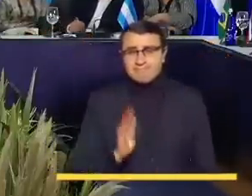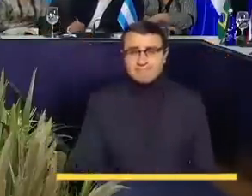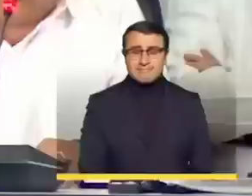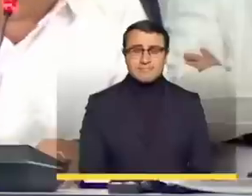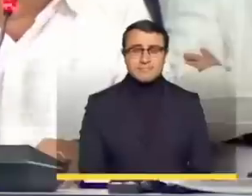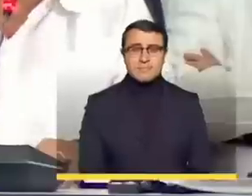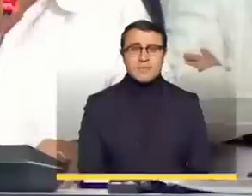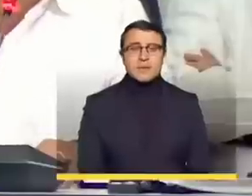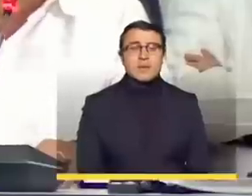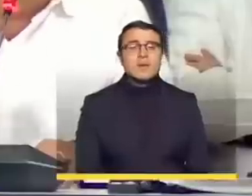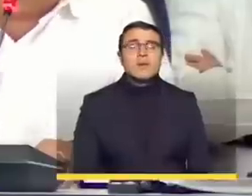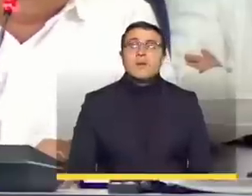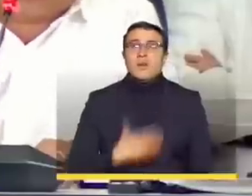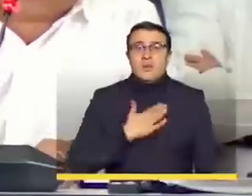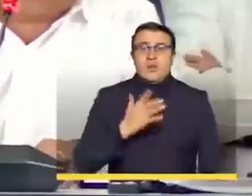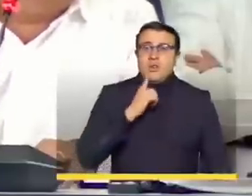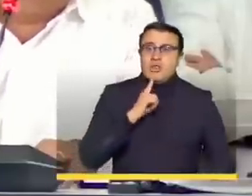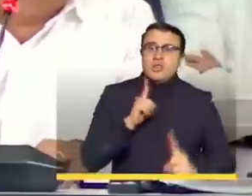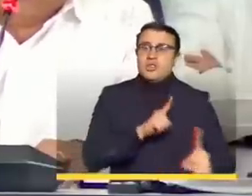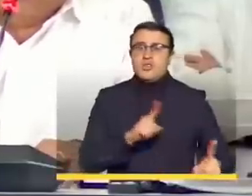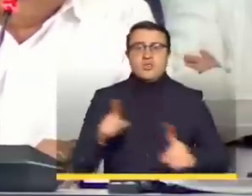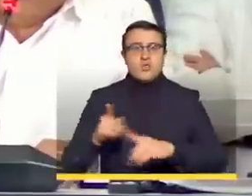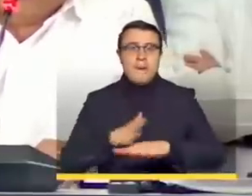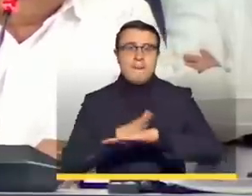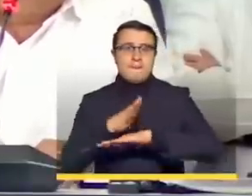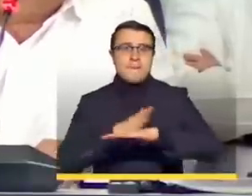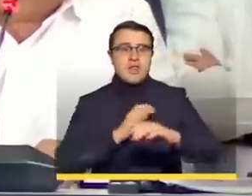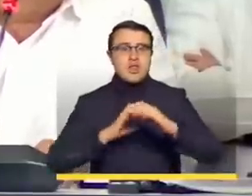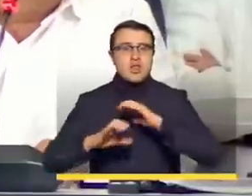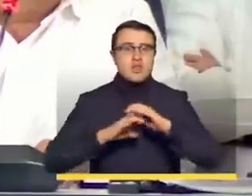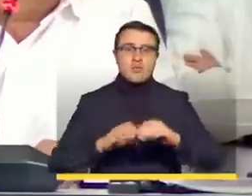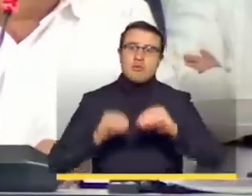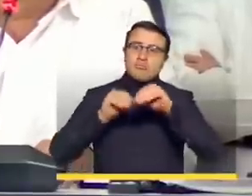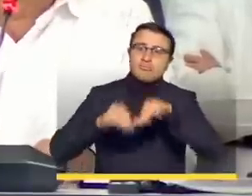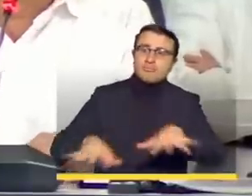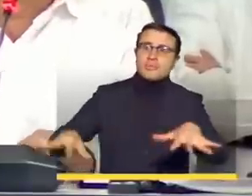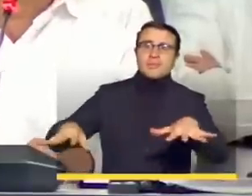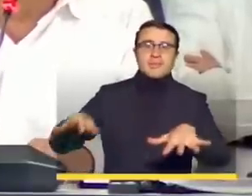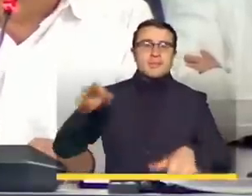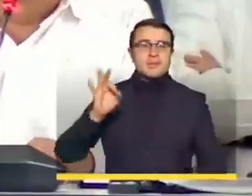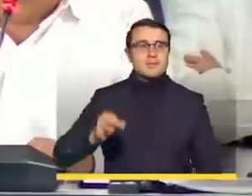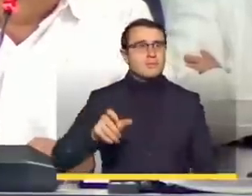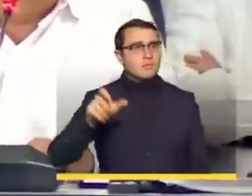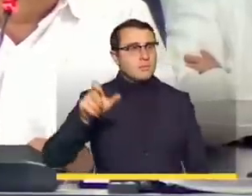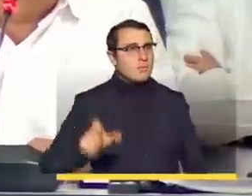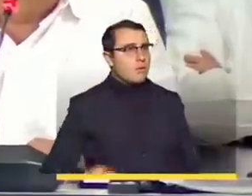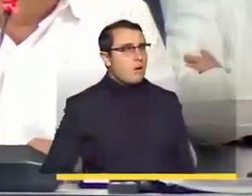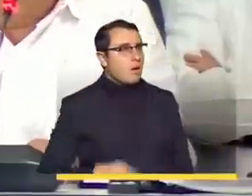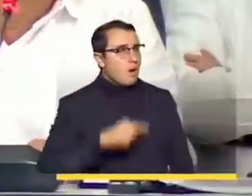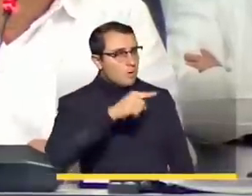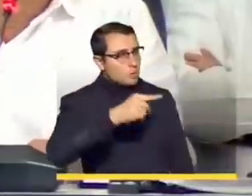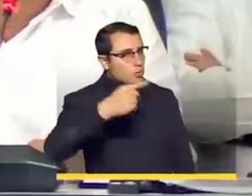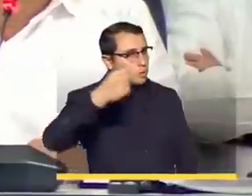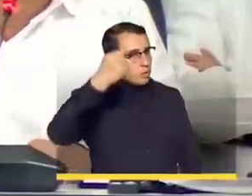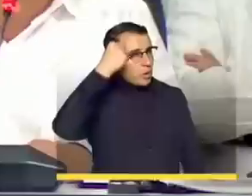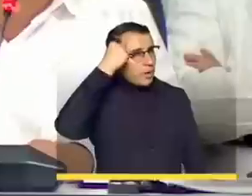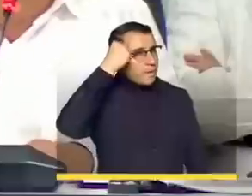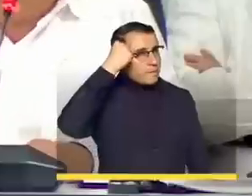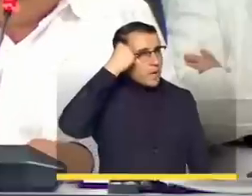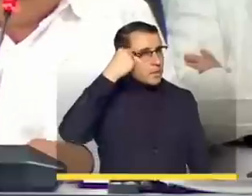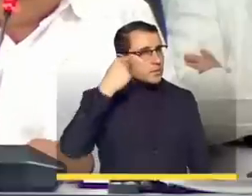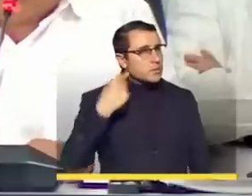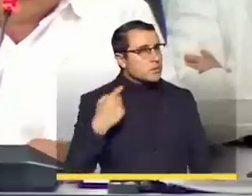en una prensa, un medio de comunicación, siempre alguien me va a decir, oye, ¿y qué usted está pensando?